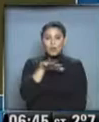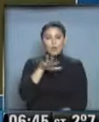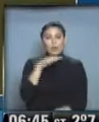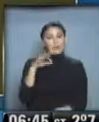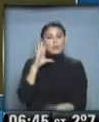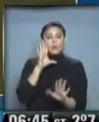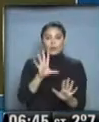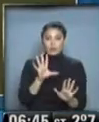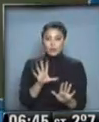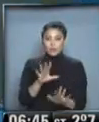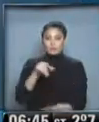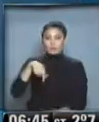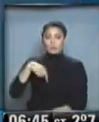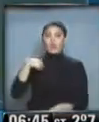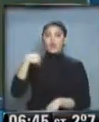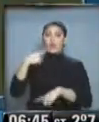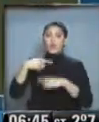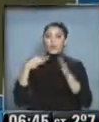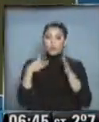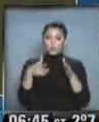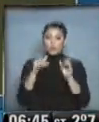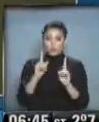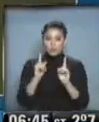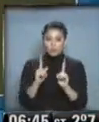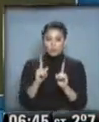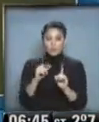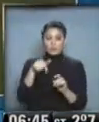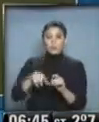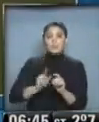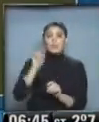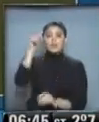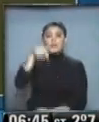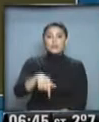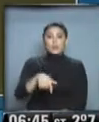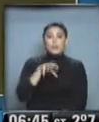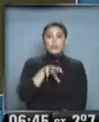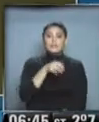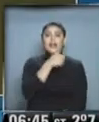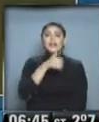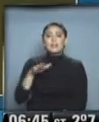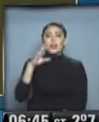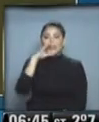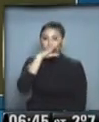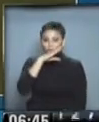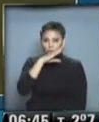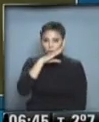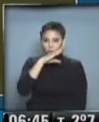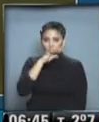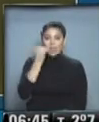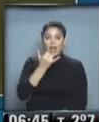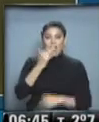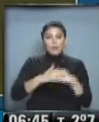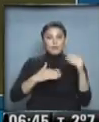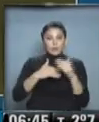con precaución. Vamos a seguir en la ruta 3, pero nos vamos a ir más al sur, a Río Negro. En la zona de... hay obras